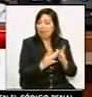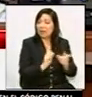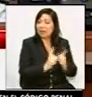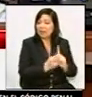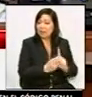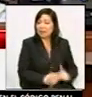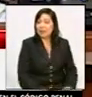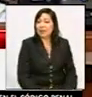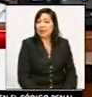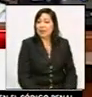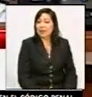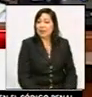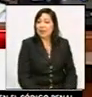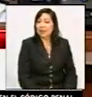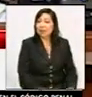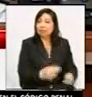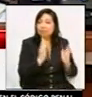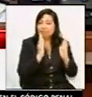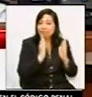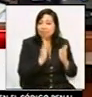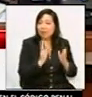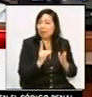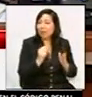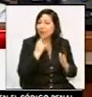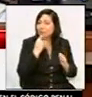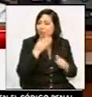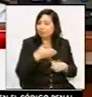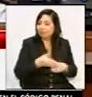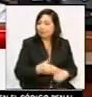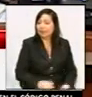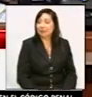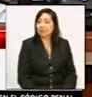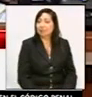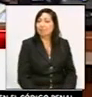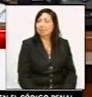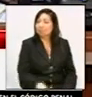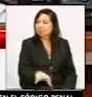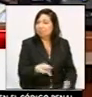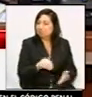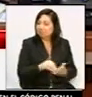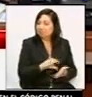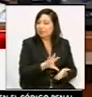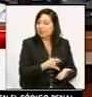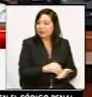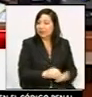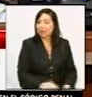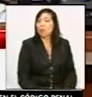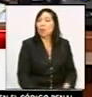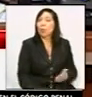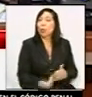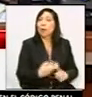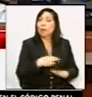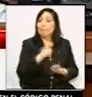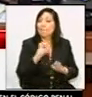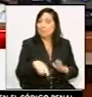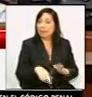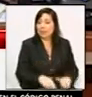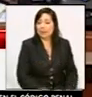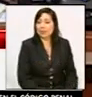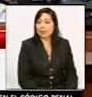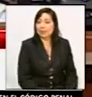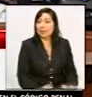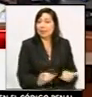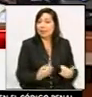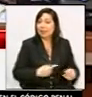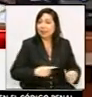los directores de las direcciones desconcentradas, ¿no? Hemos ido revisando y contratando a nuevos profesionales en alguna de